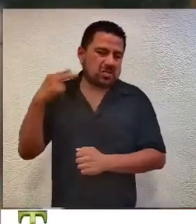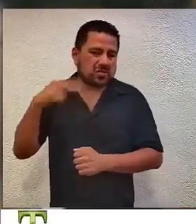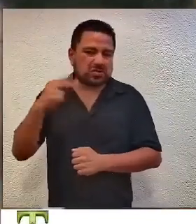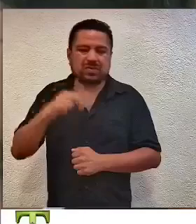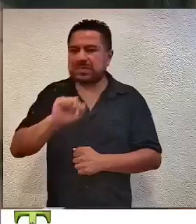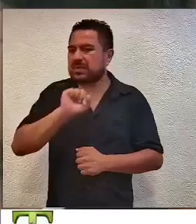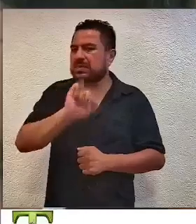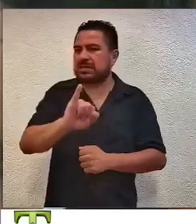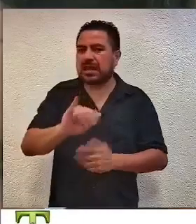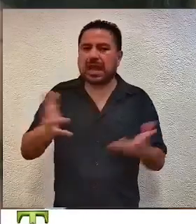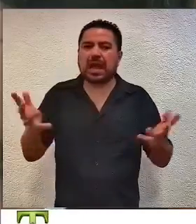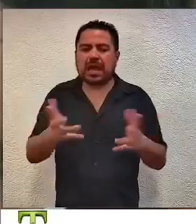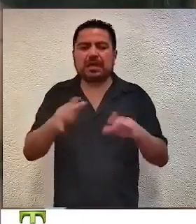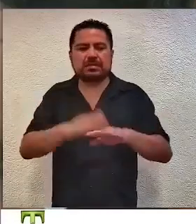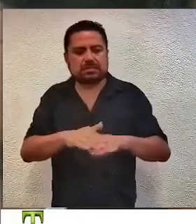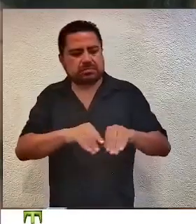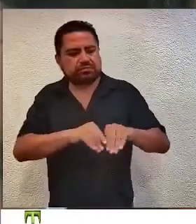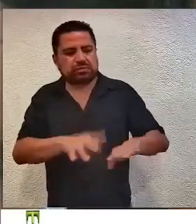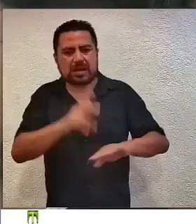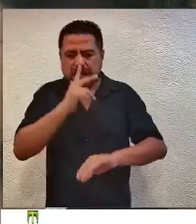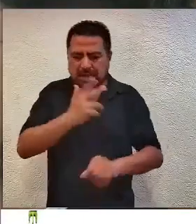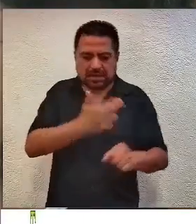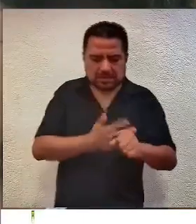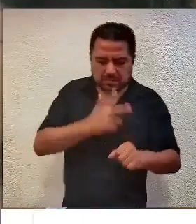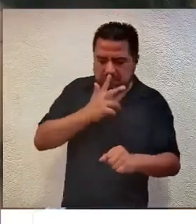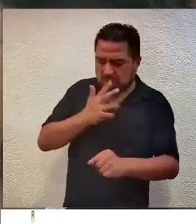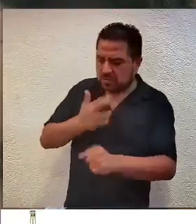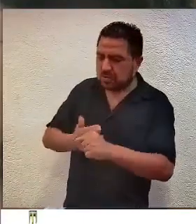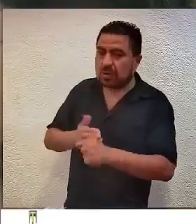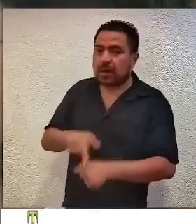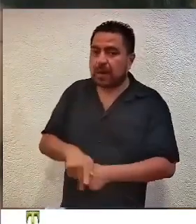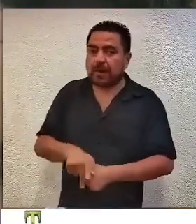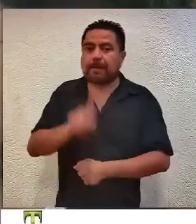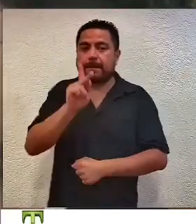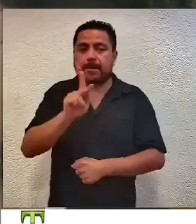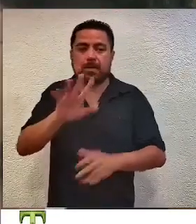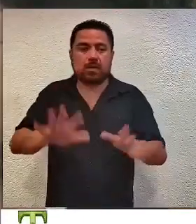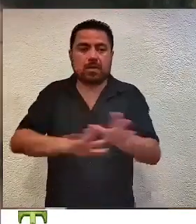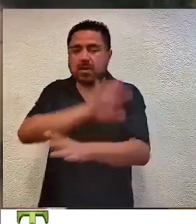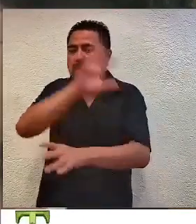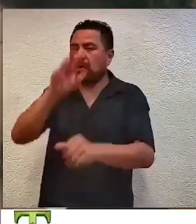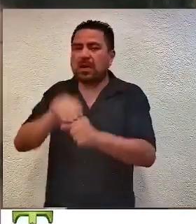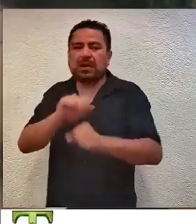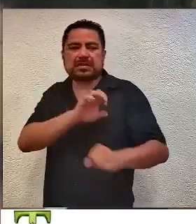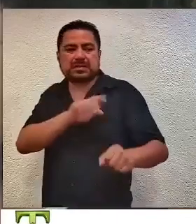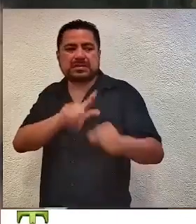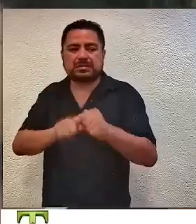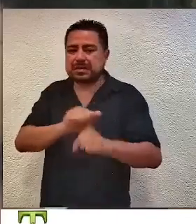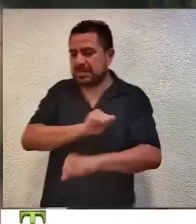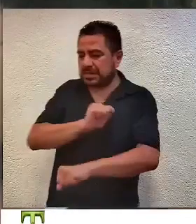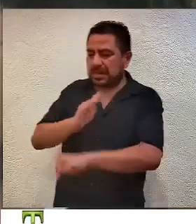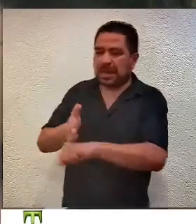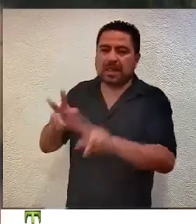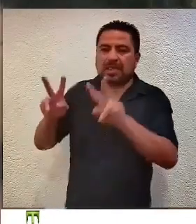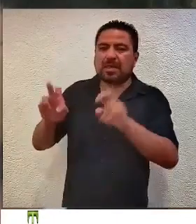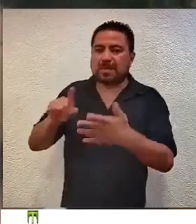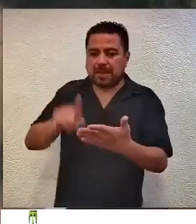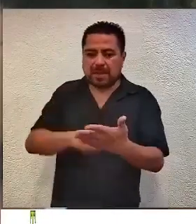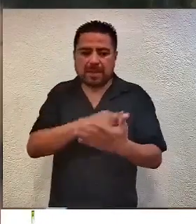sí hace una distribución de competencias, pero insisto, todo parte de un especial sancionador en materia